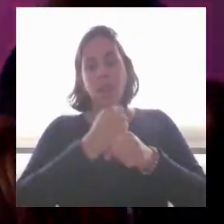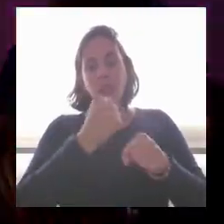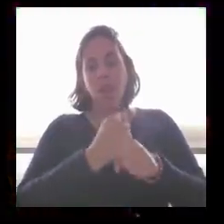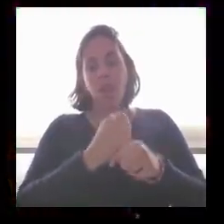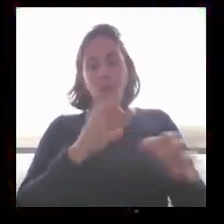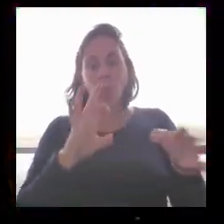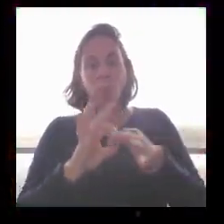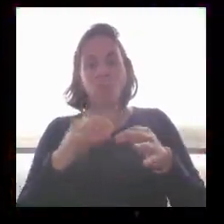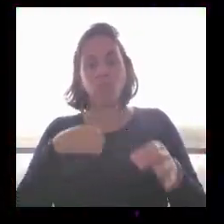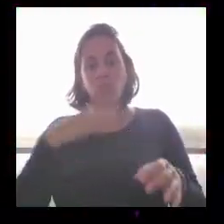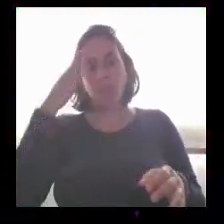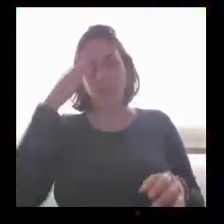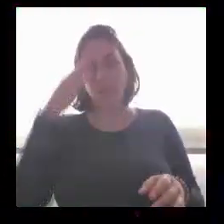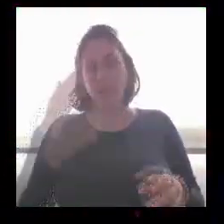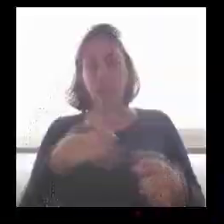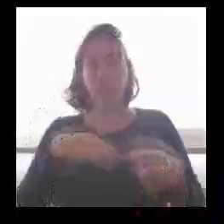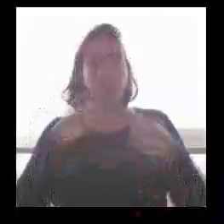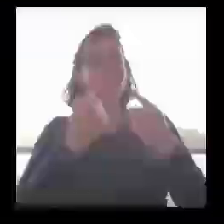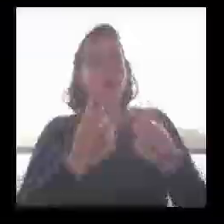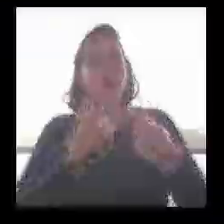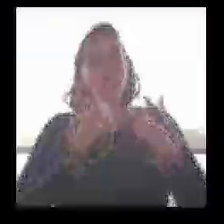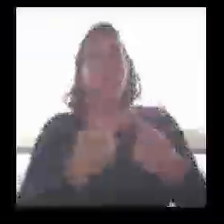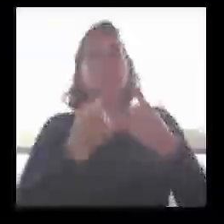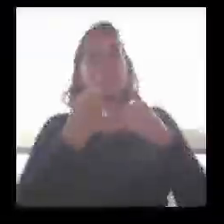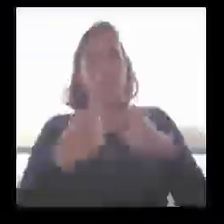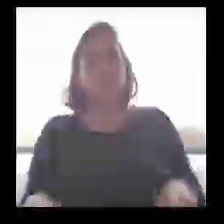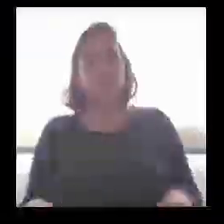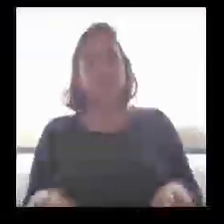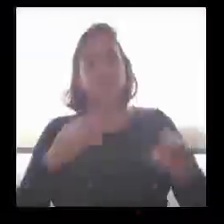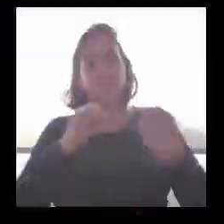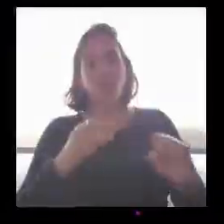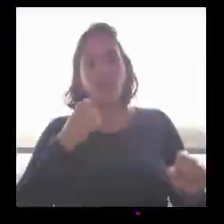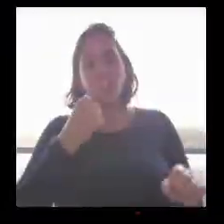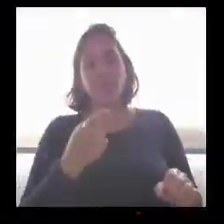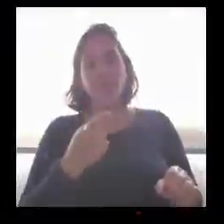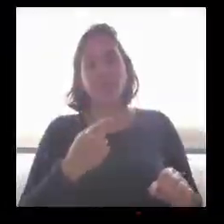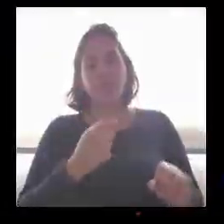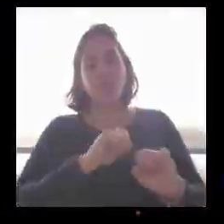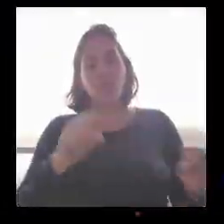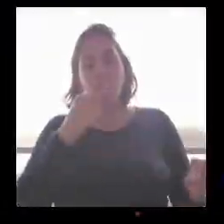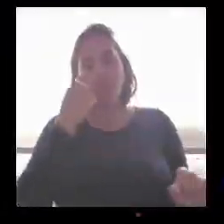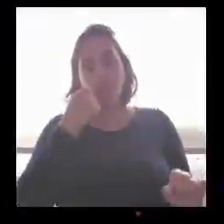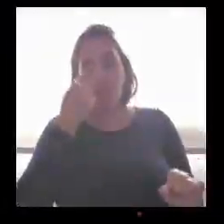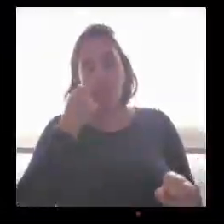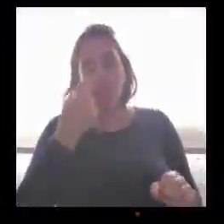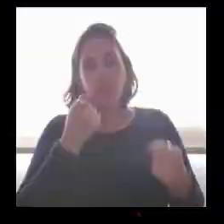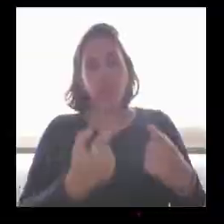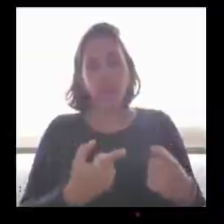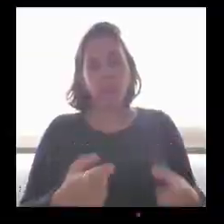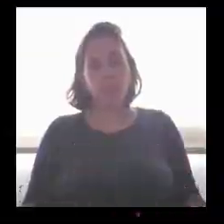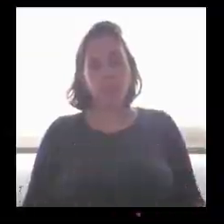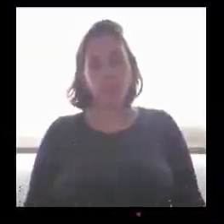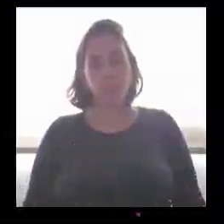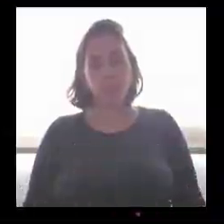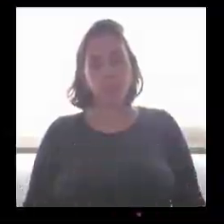que aportar algo diferente para decir algo que pueda ser de interés y que les aporte a ustedes.